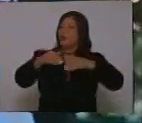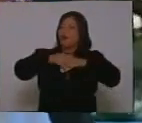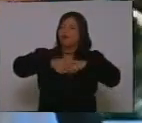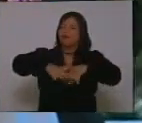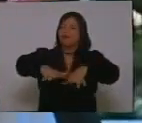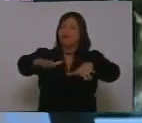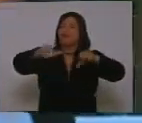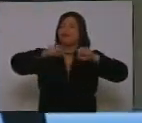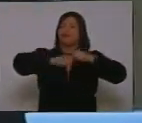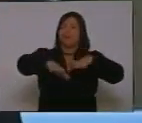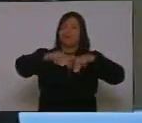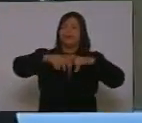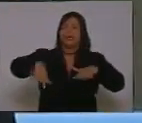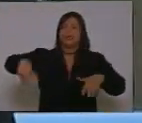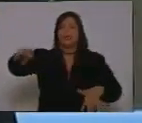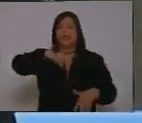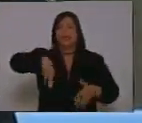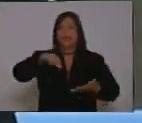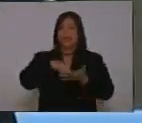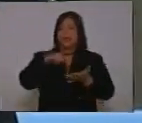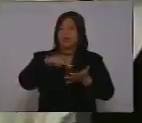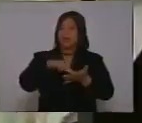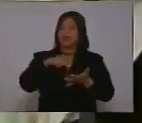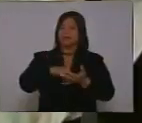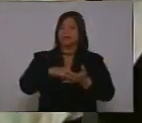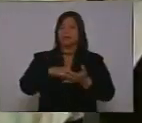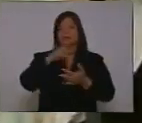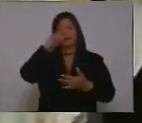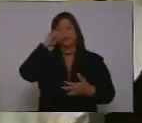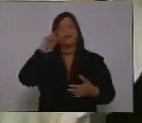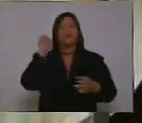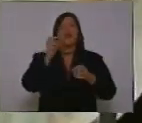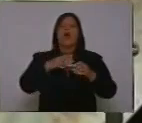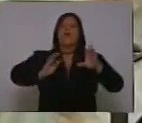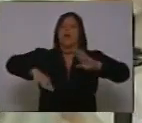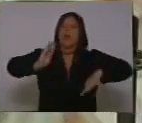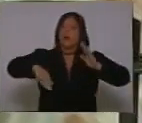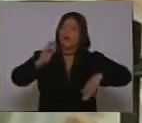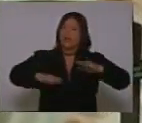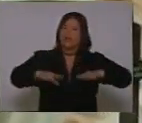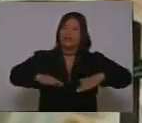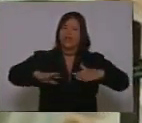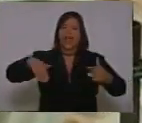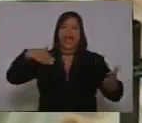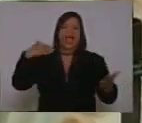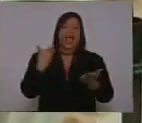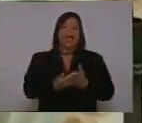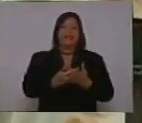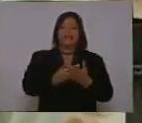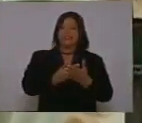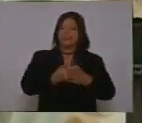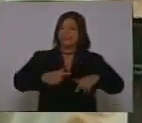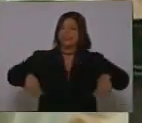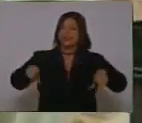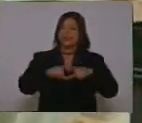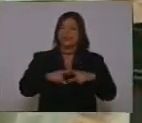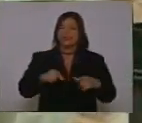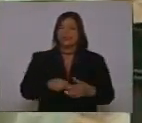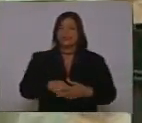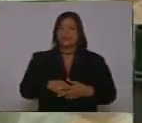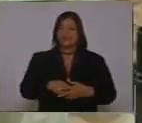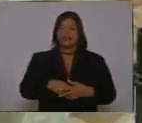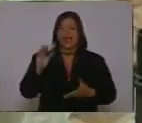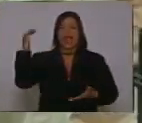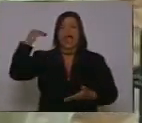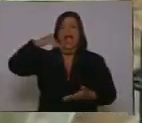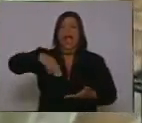recorrido del estado Miranda, desde Barlovento hasta donde comienza el estado